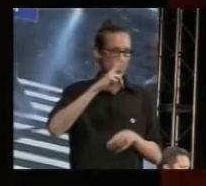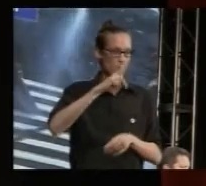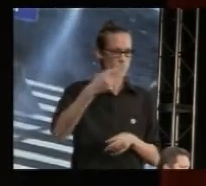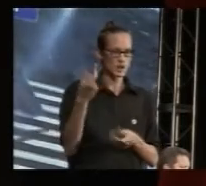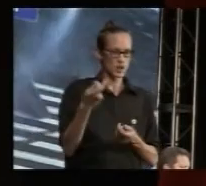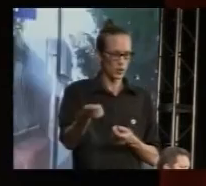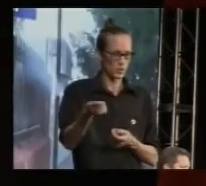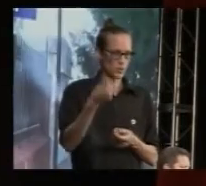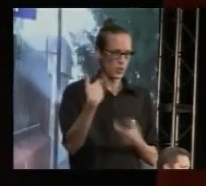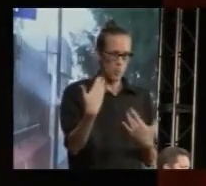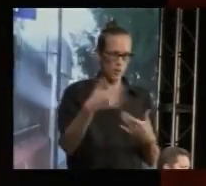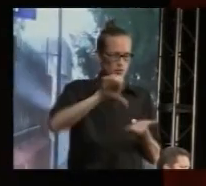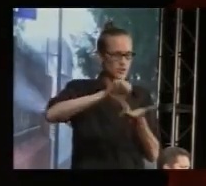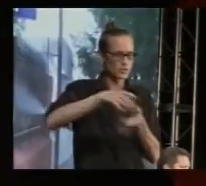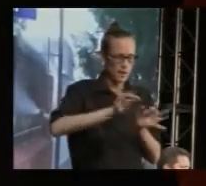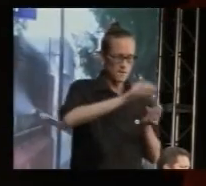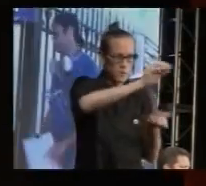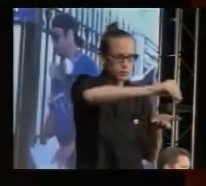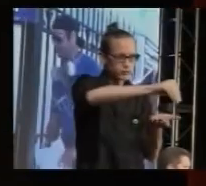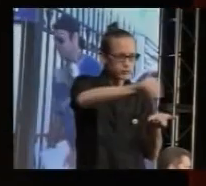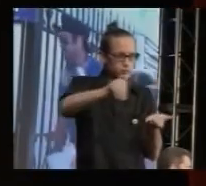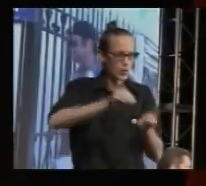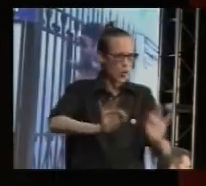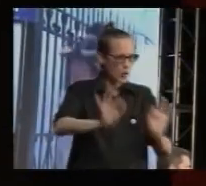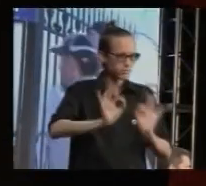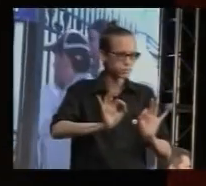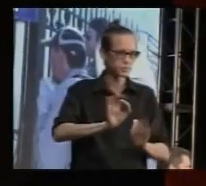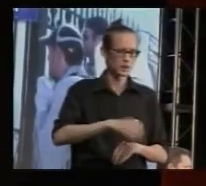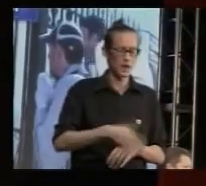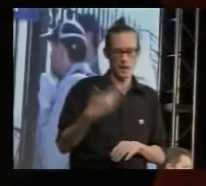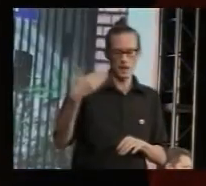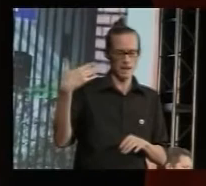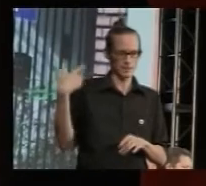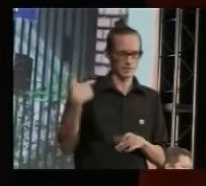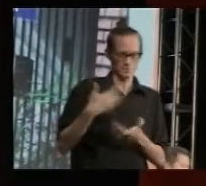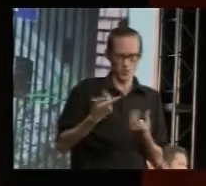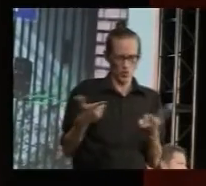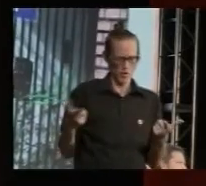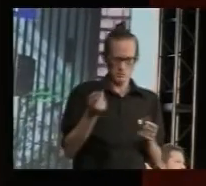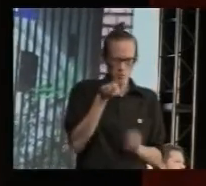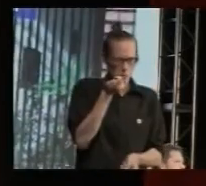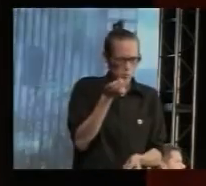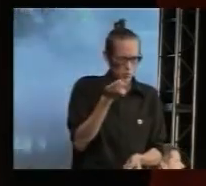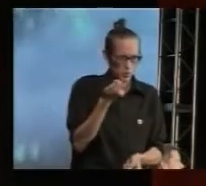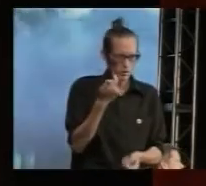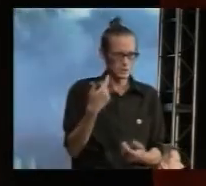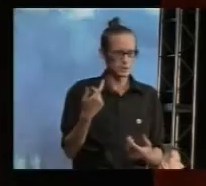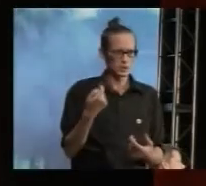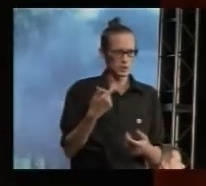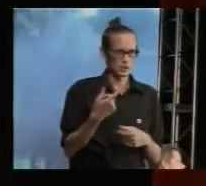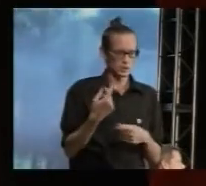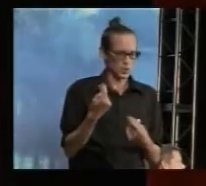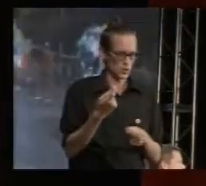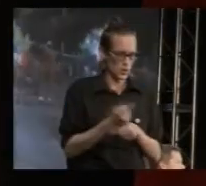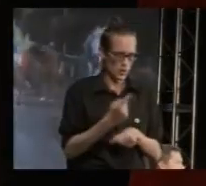los rincones de la ciudad. Debo admitir que el déficit de equipamiento que heredamos nos condiciona a pesar de las compras de maquinaria que